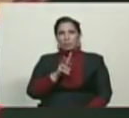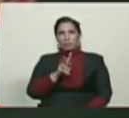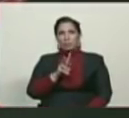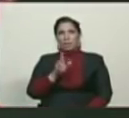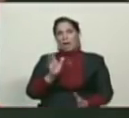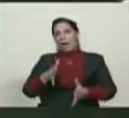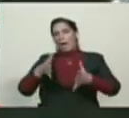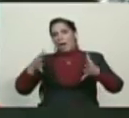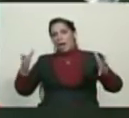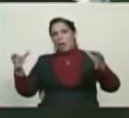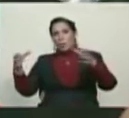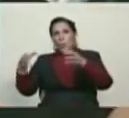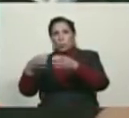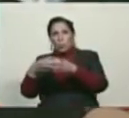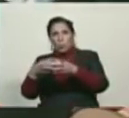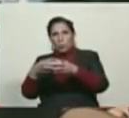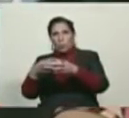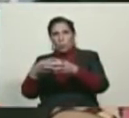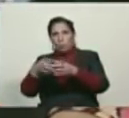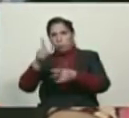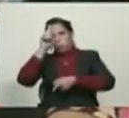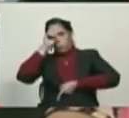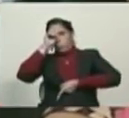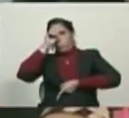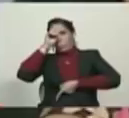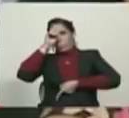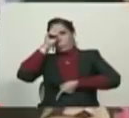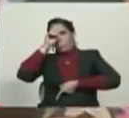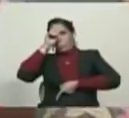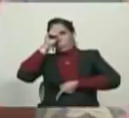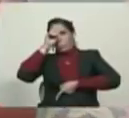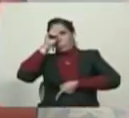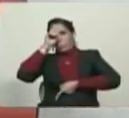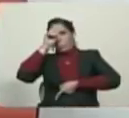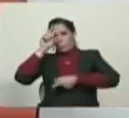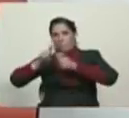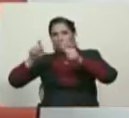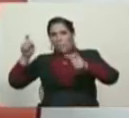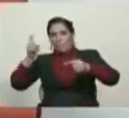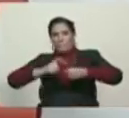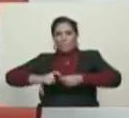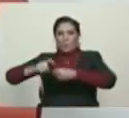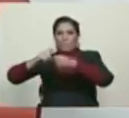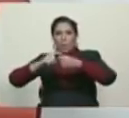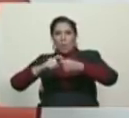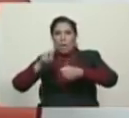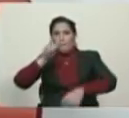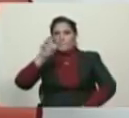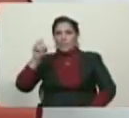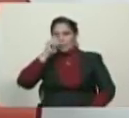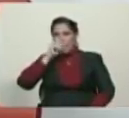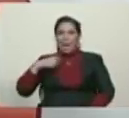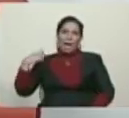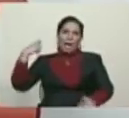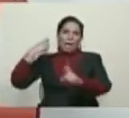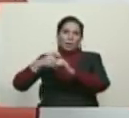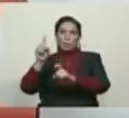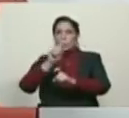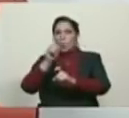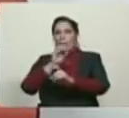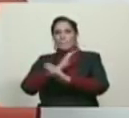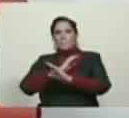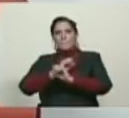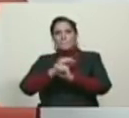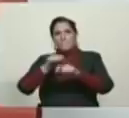gran agrupación de ineptos y de inectas que en 20 años no han podido con la revolución bolivariana y pasarán